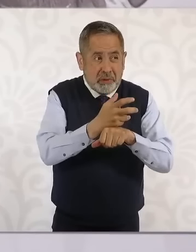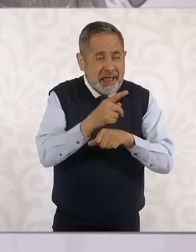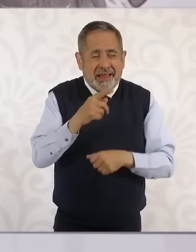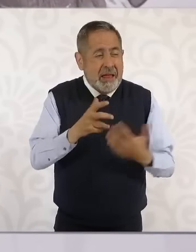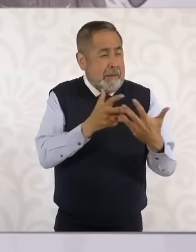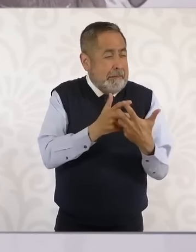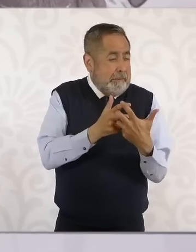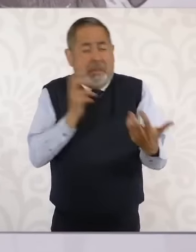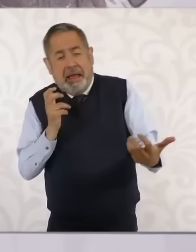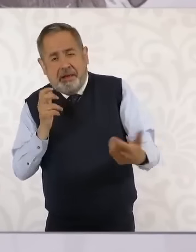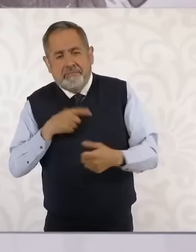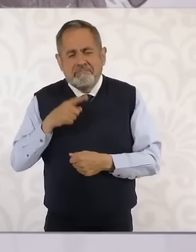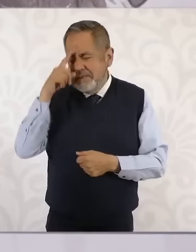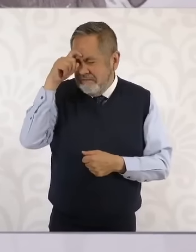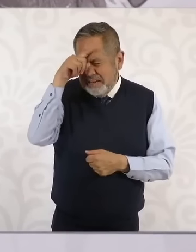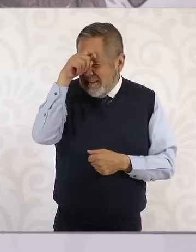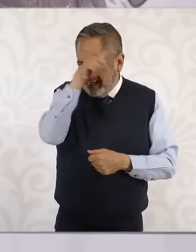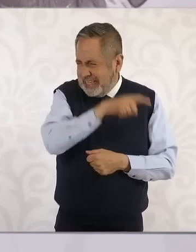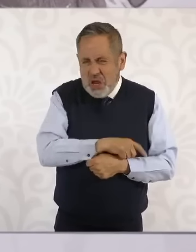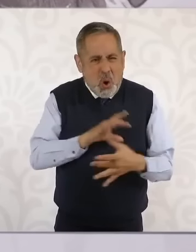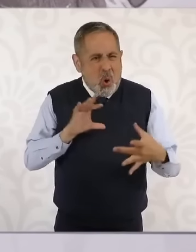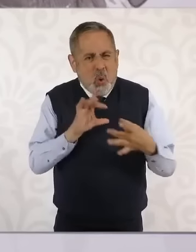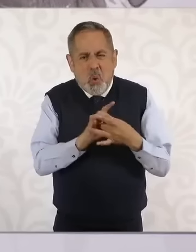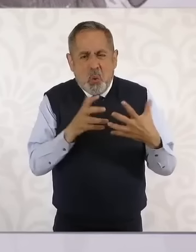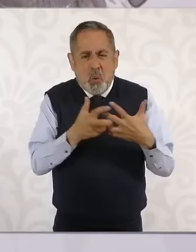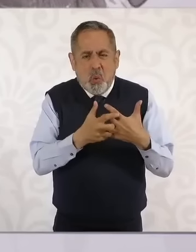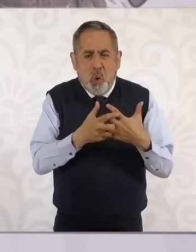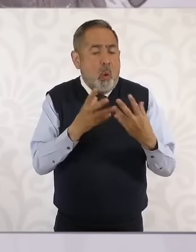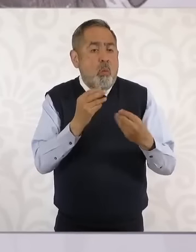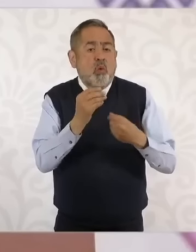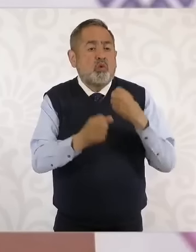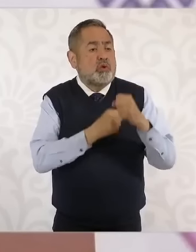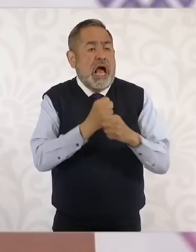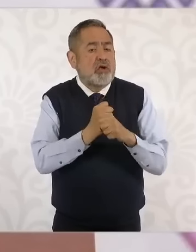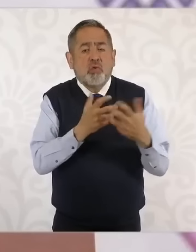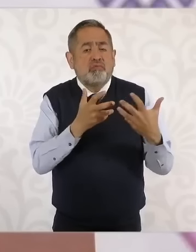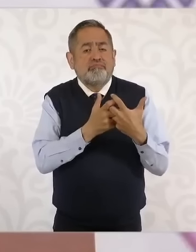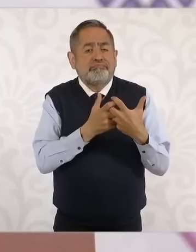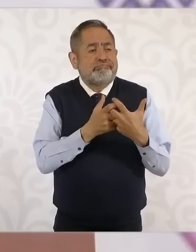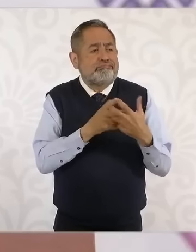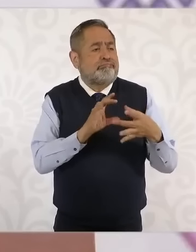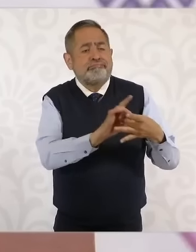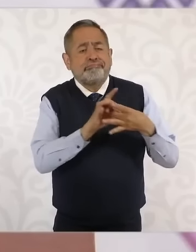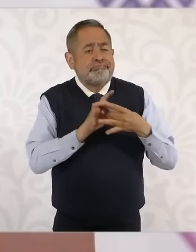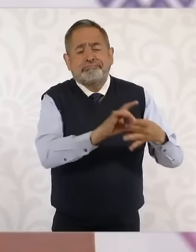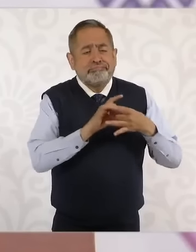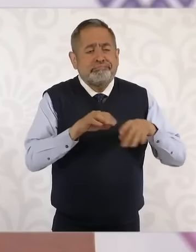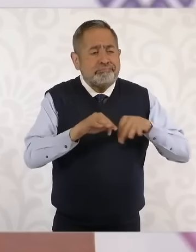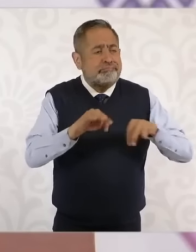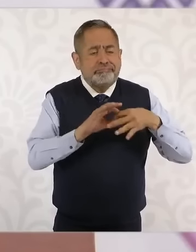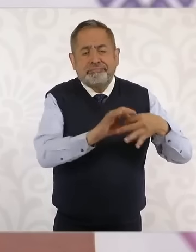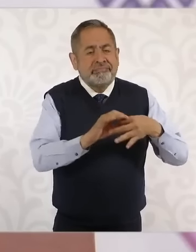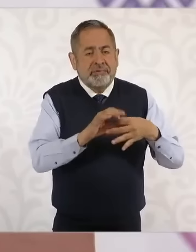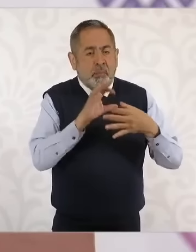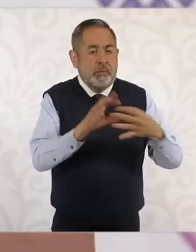romper, porque son cadenas productivas que existen ya desde hace muchos años. Incluso frente a